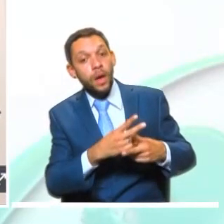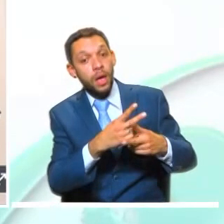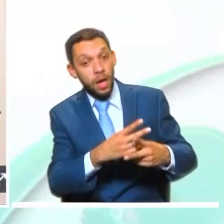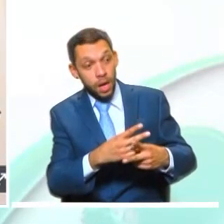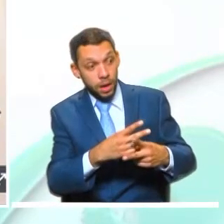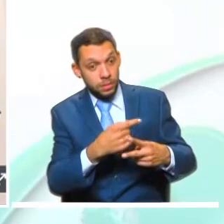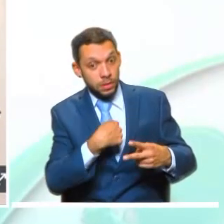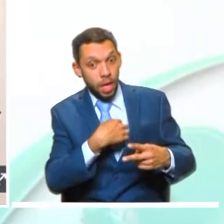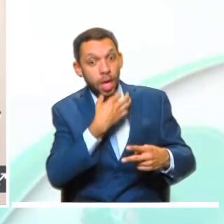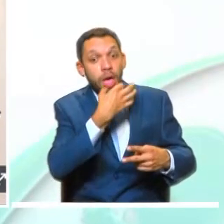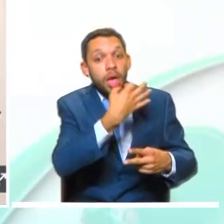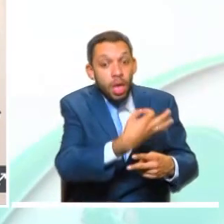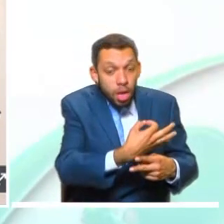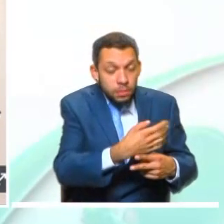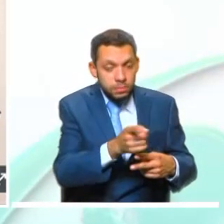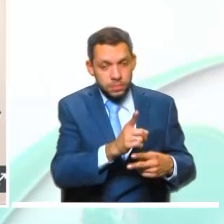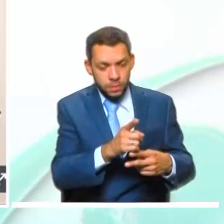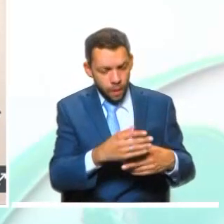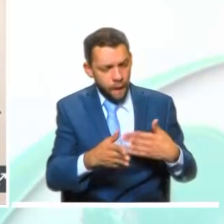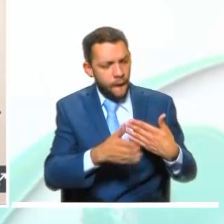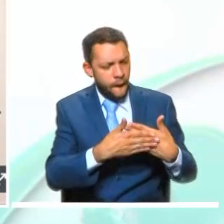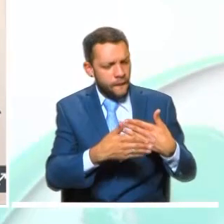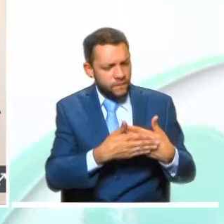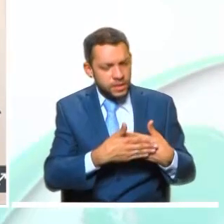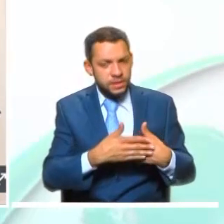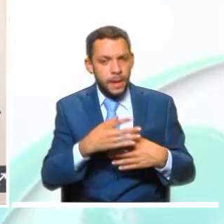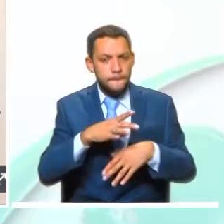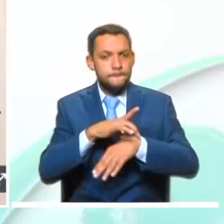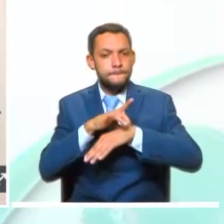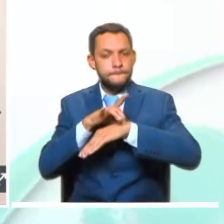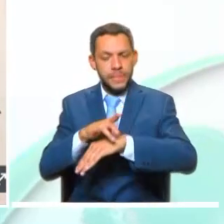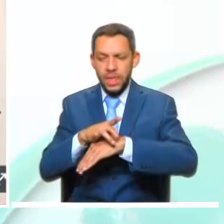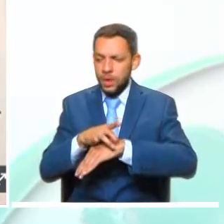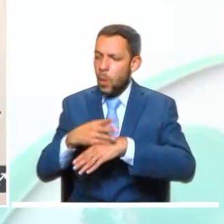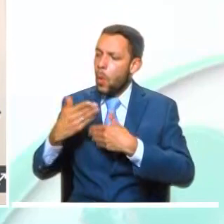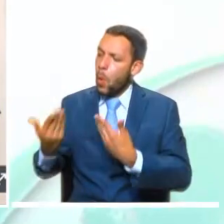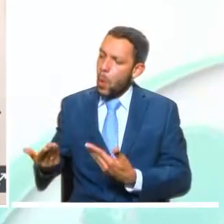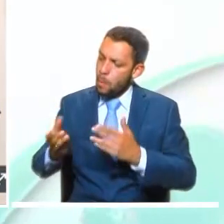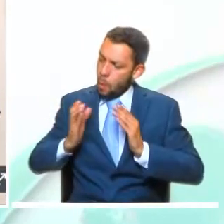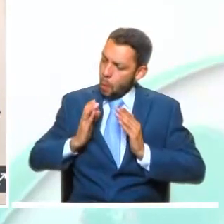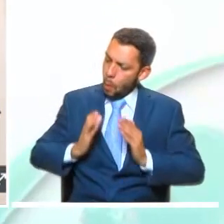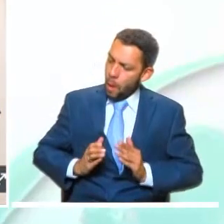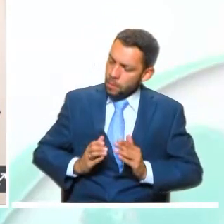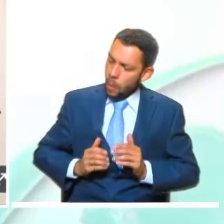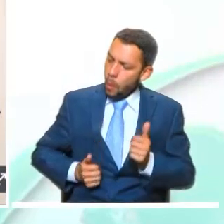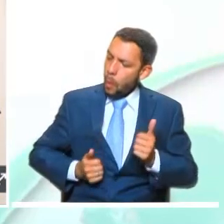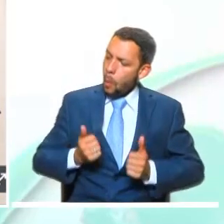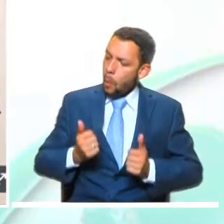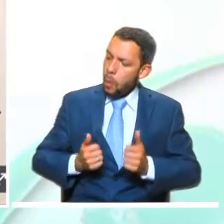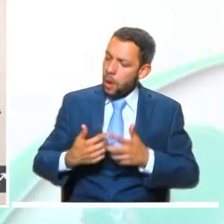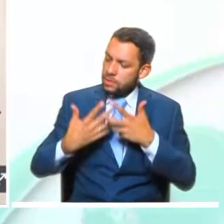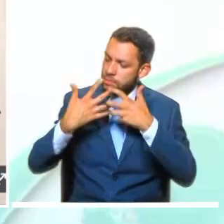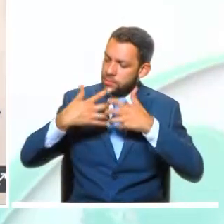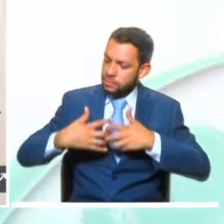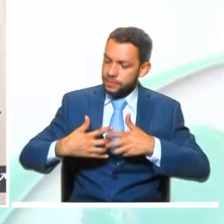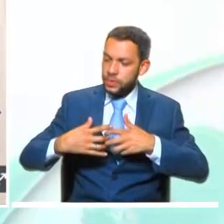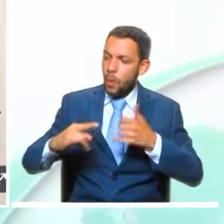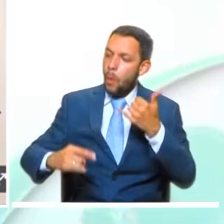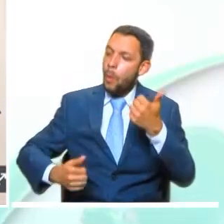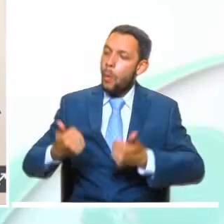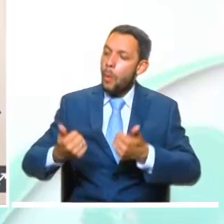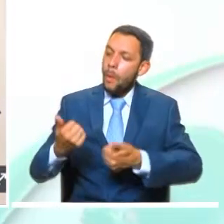hay que conocer muy bien la historia clínica de una persona para una visible con qué anticonceptivo debe